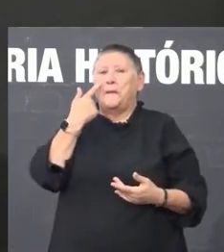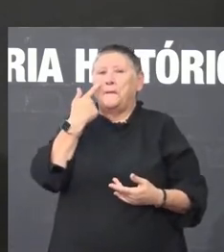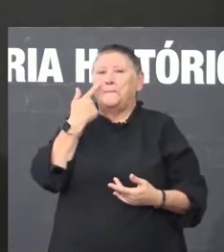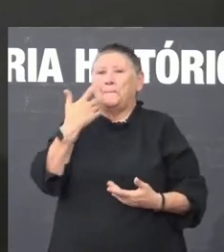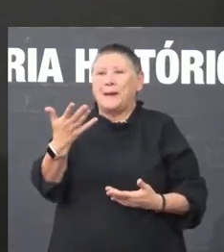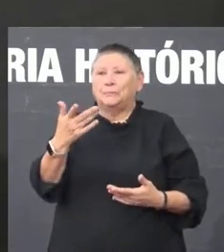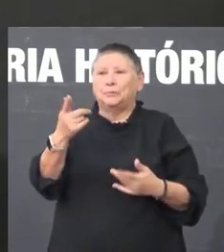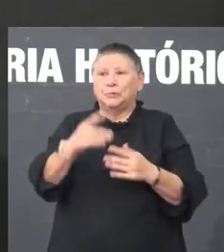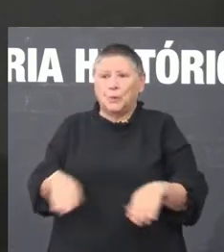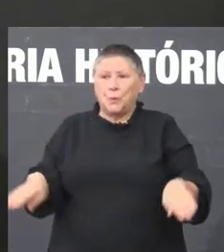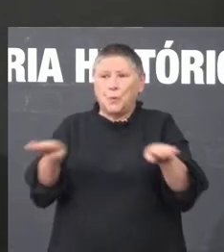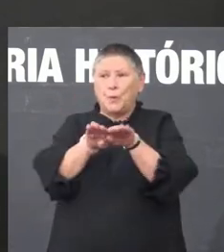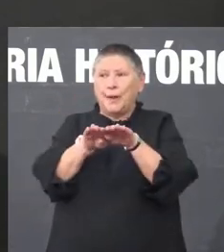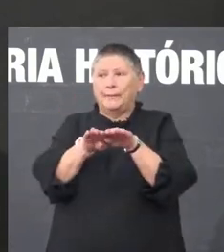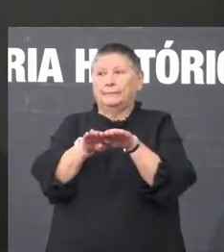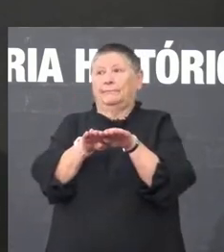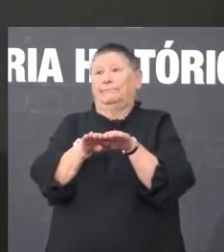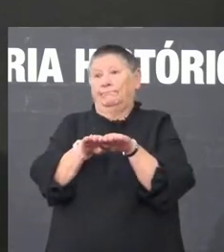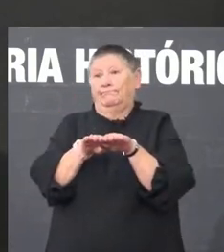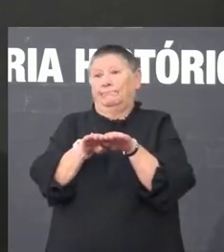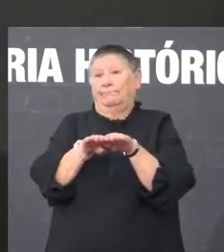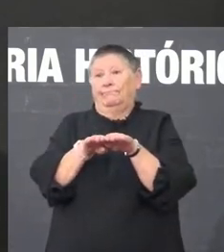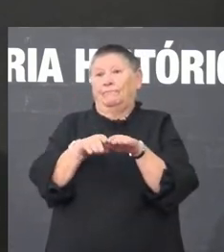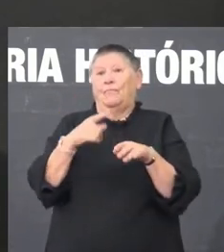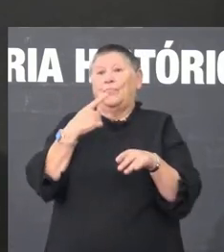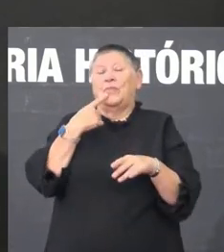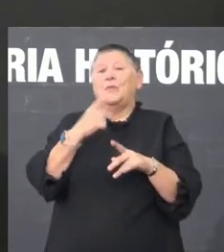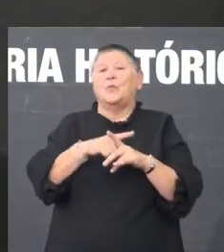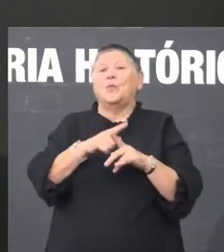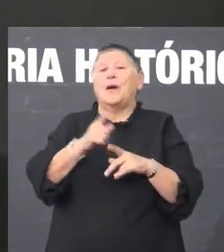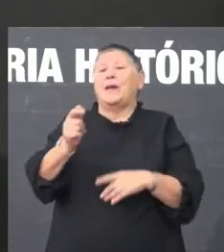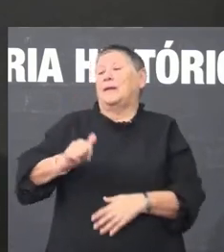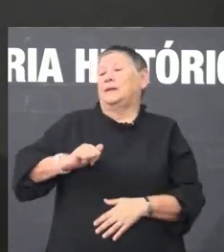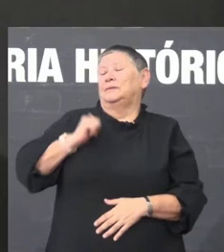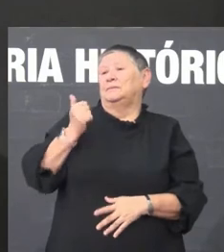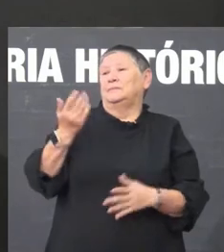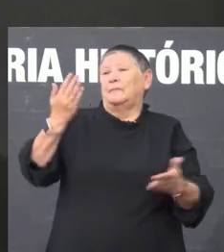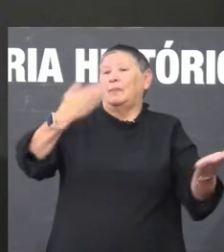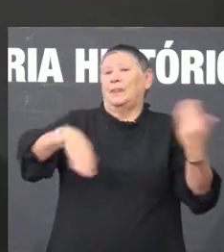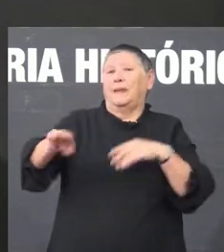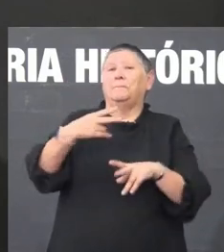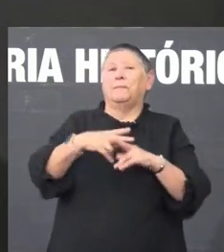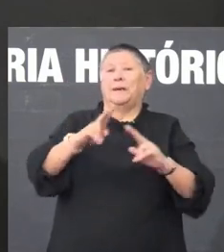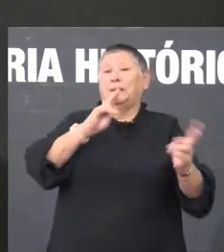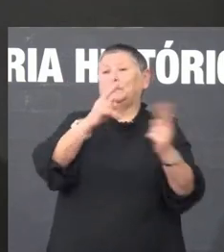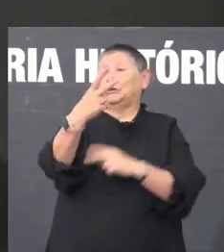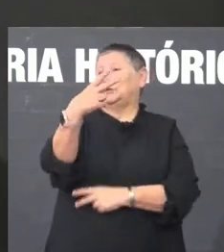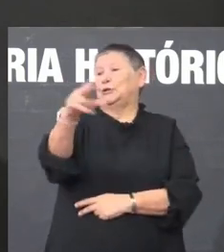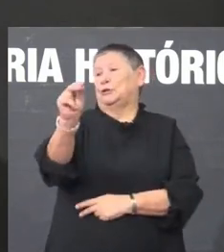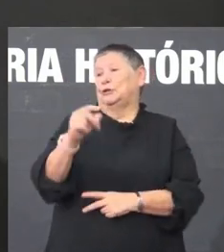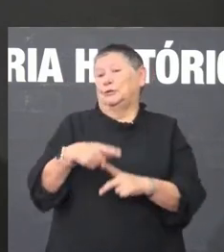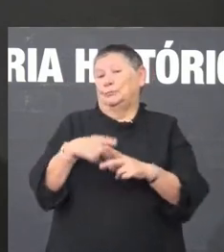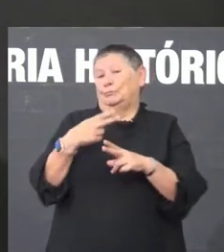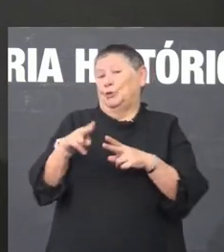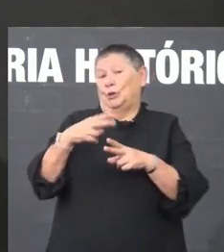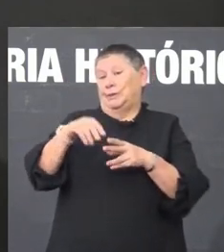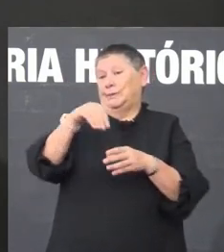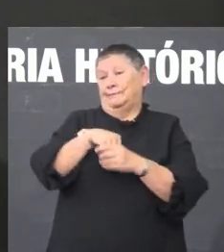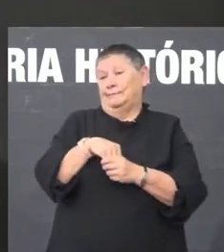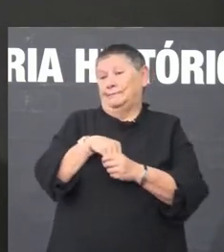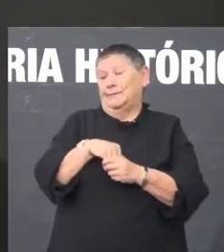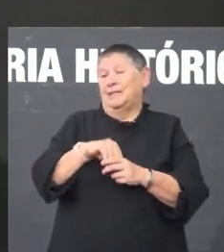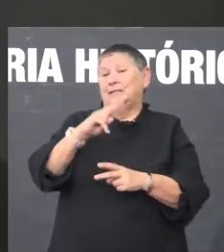a igualar, a partir de ahí es una gran excusa para, primero, decirte no políticamente. Segundo lugar, los